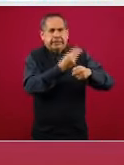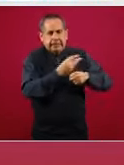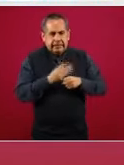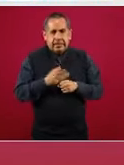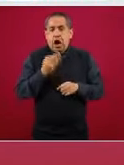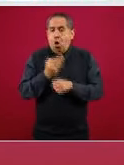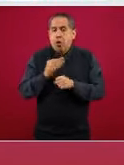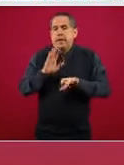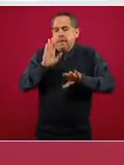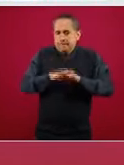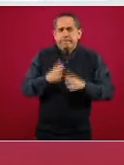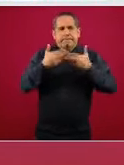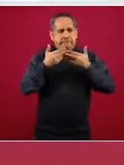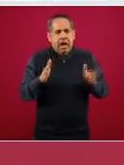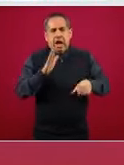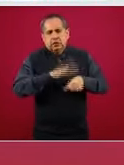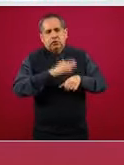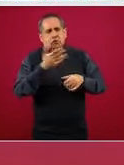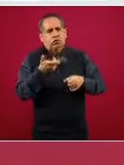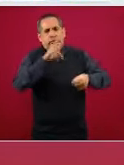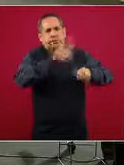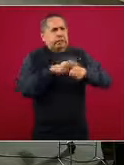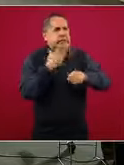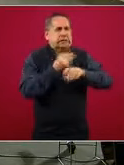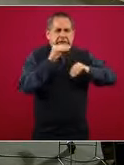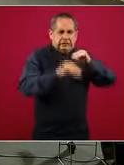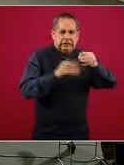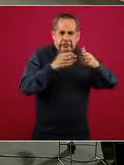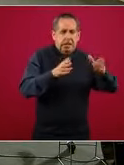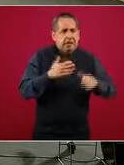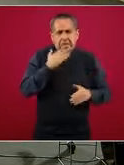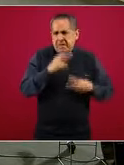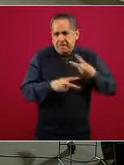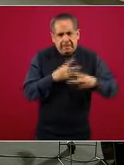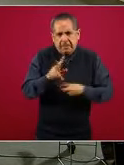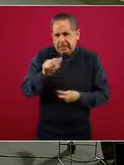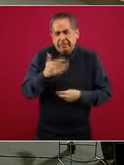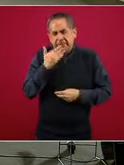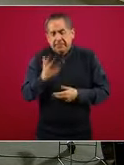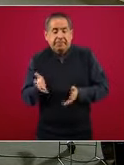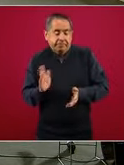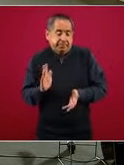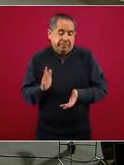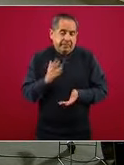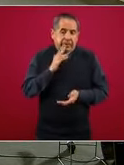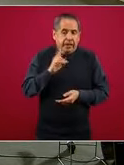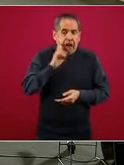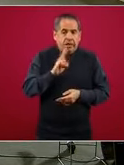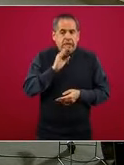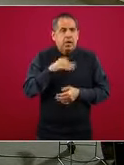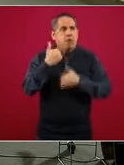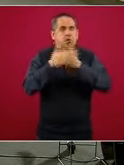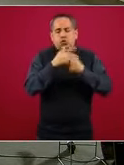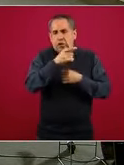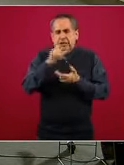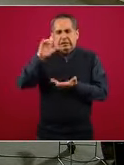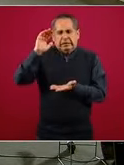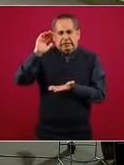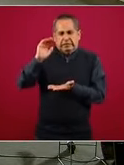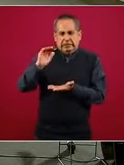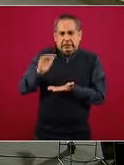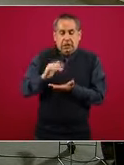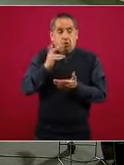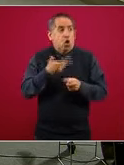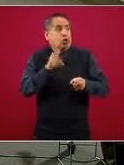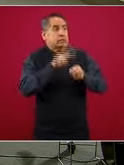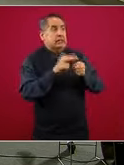estamos ampliando la capacidad hospitalaria. Vamos a buen ritmo y pronto esto reducirá en virtud de que se